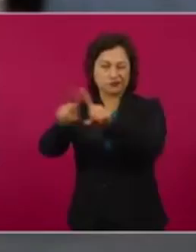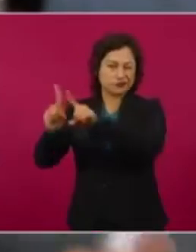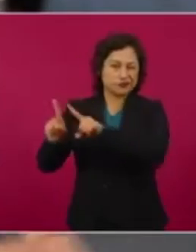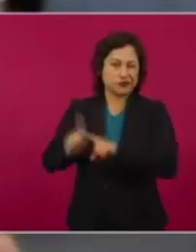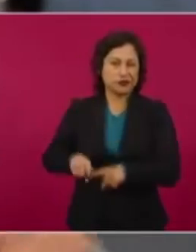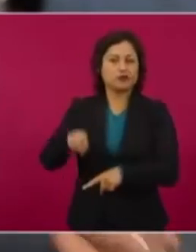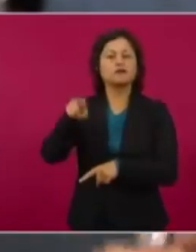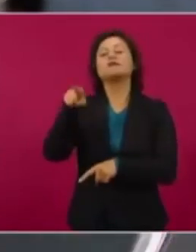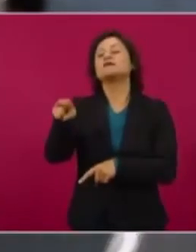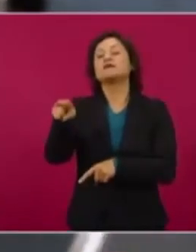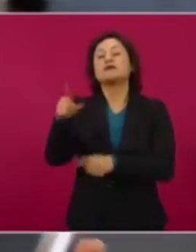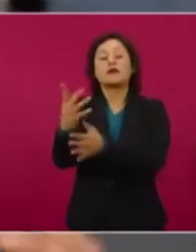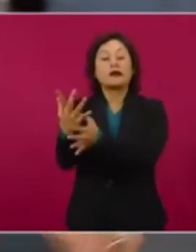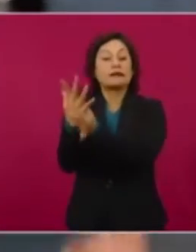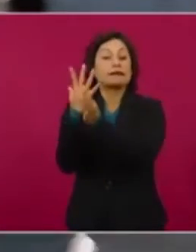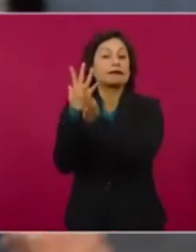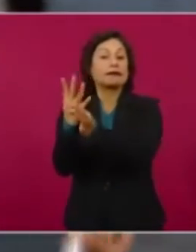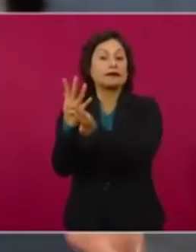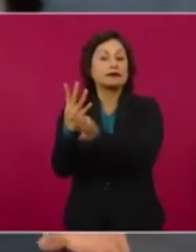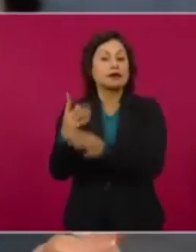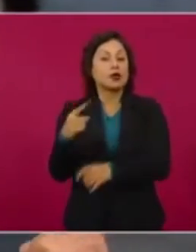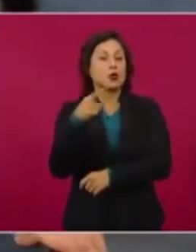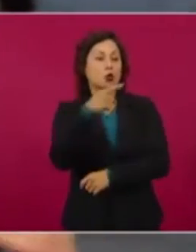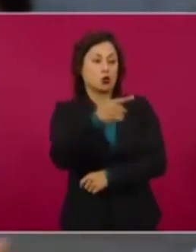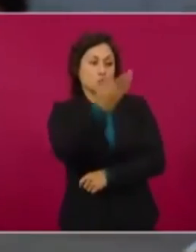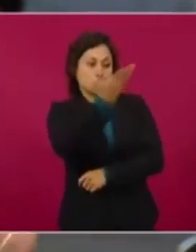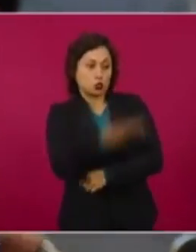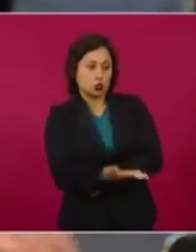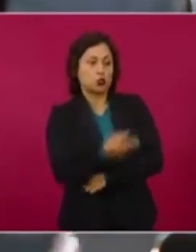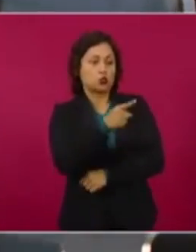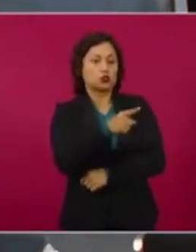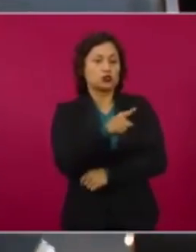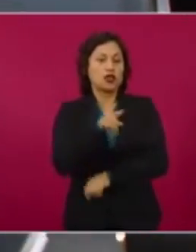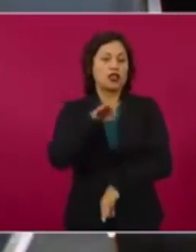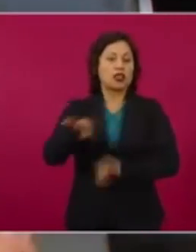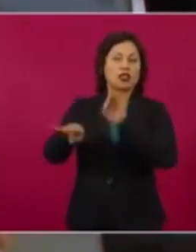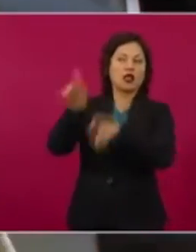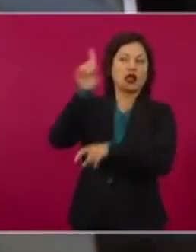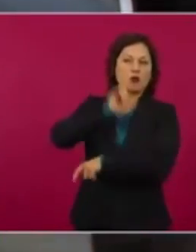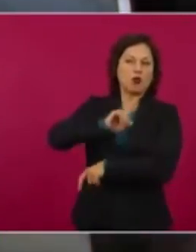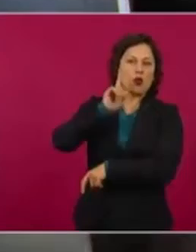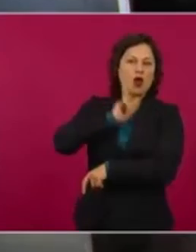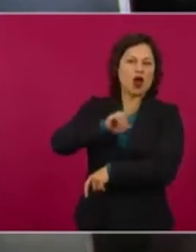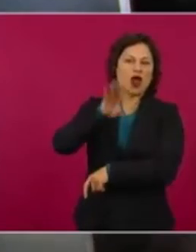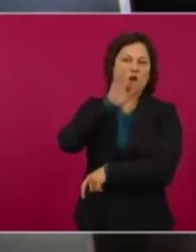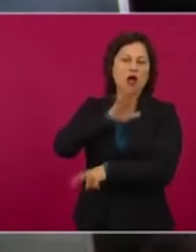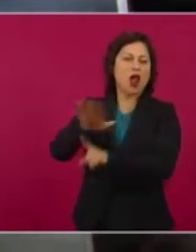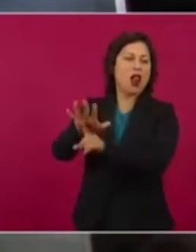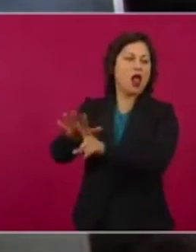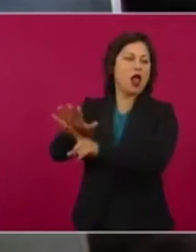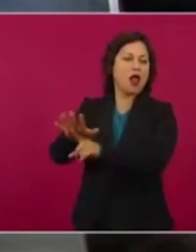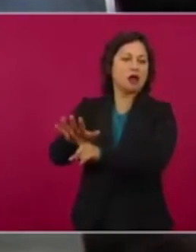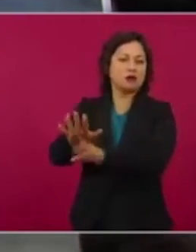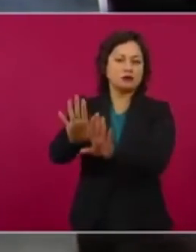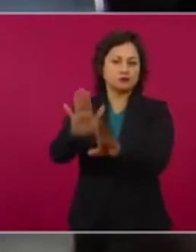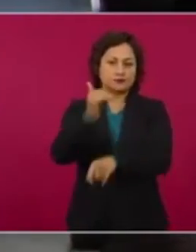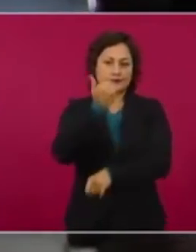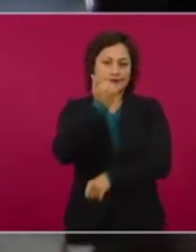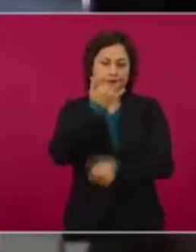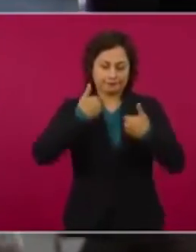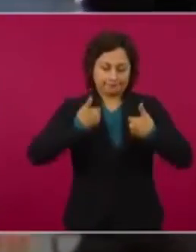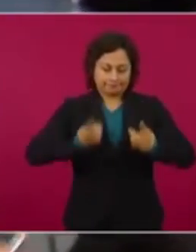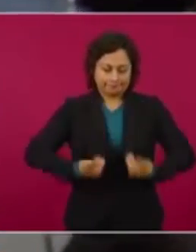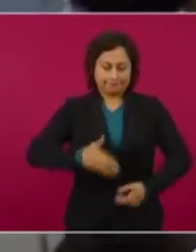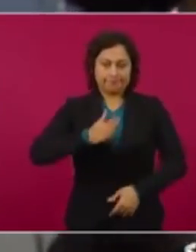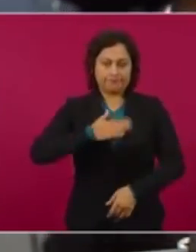feministas usted le da a tole con el dedo. Yo no soy feminista, pero cada vez que